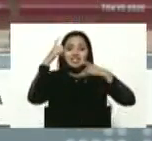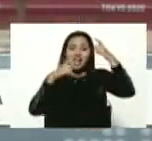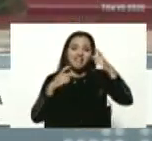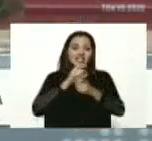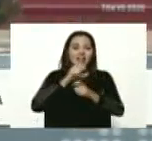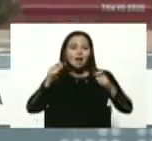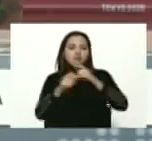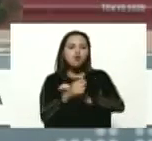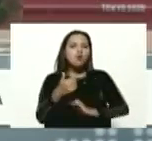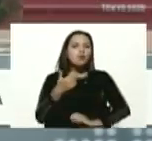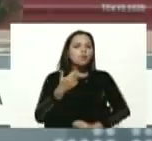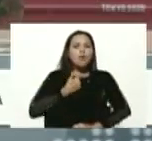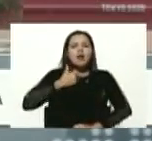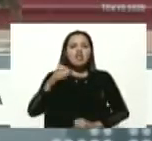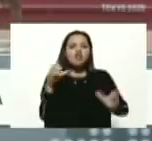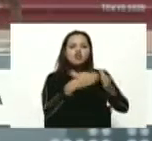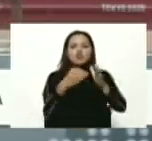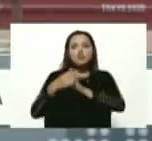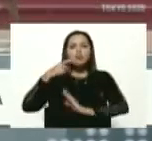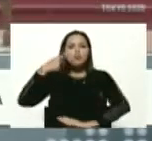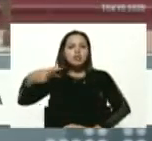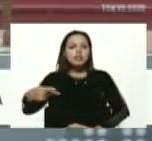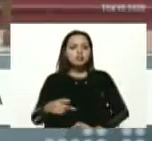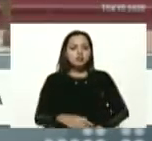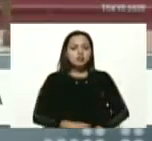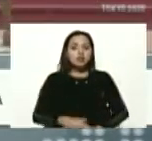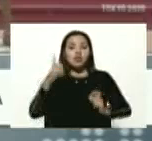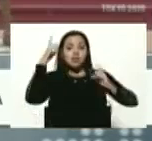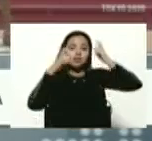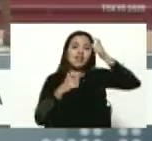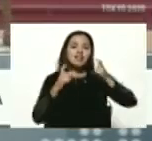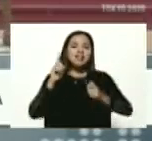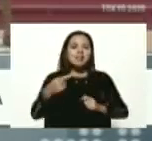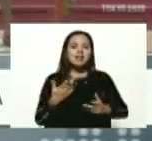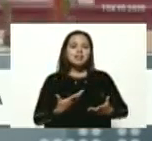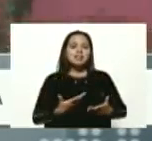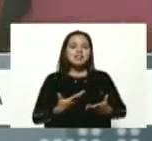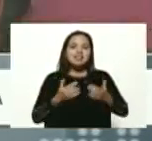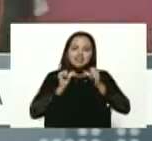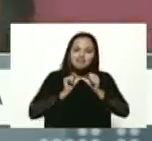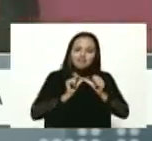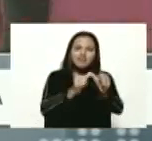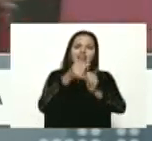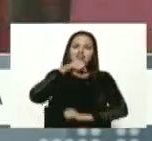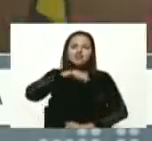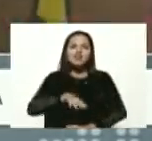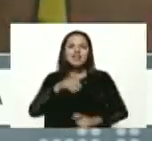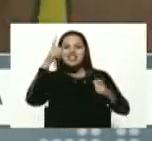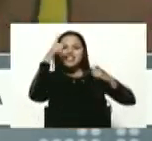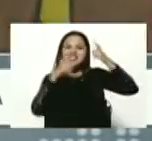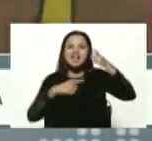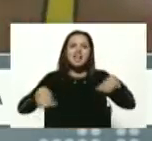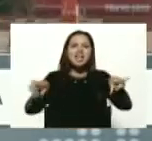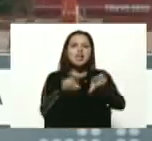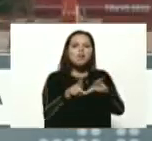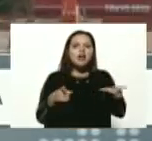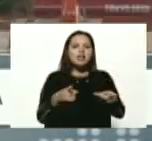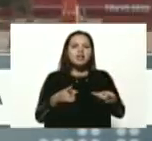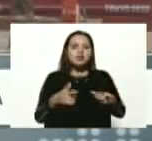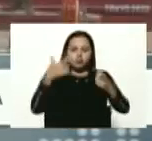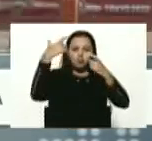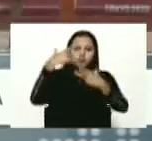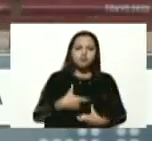trascendió cualquier partido político. Hugo Chávez trascendió la historia y Hugo Chávez ya es un prócer